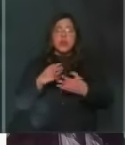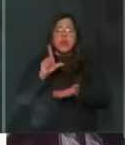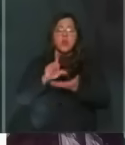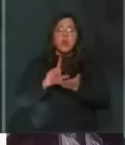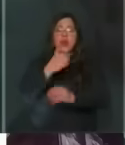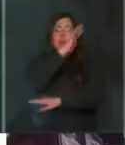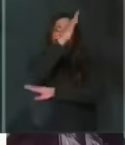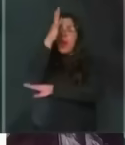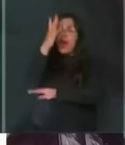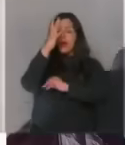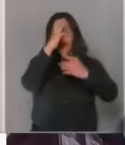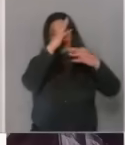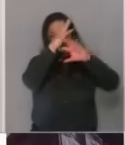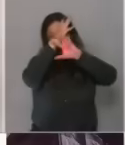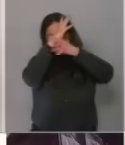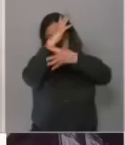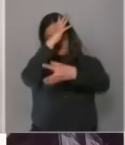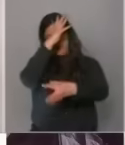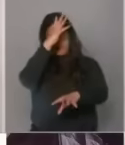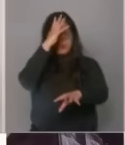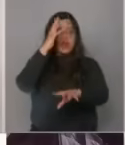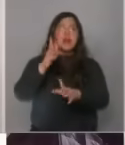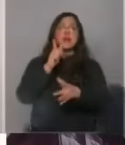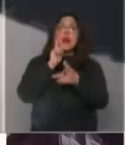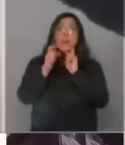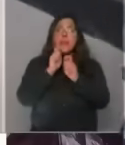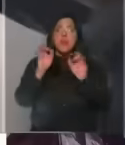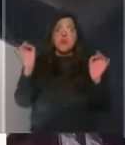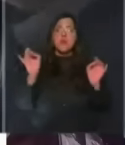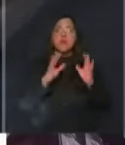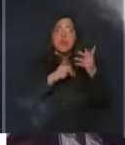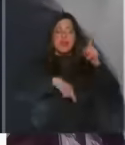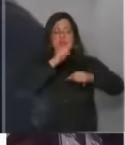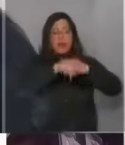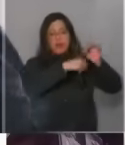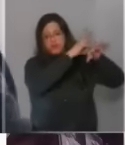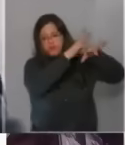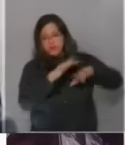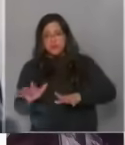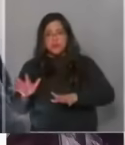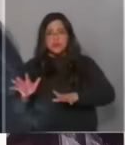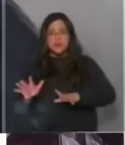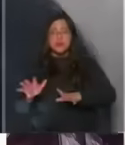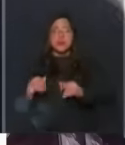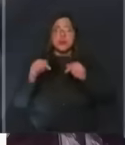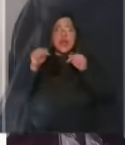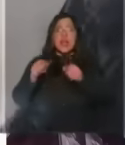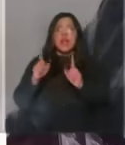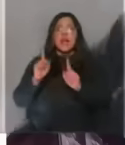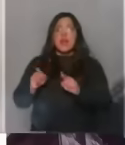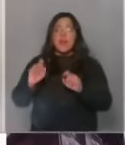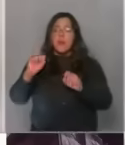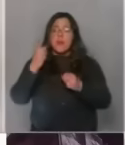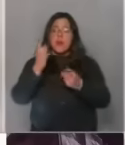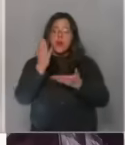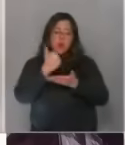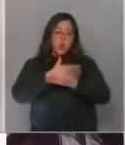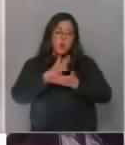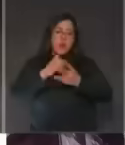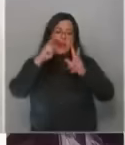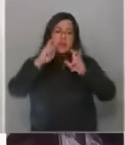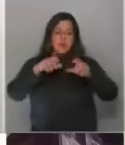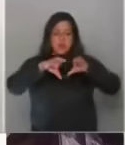pendientes corren el serio peligro de sufrir desprendimientos de tierra acá debió haber existido un plan de drenaje de aguas